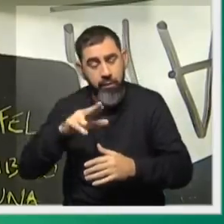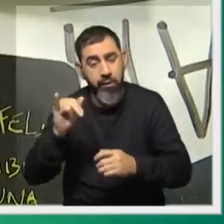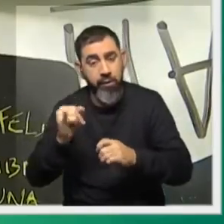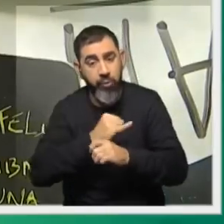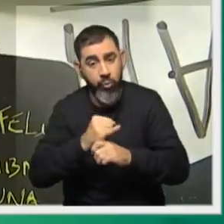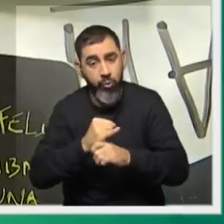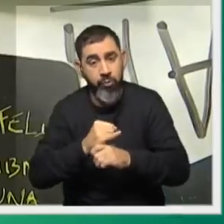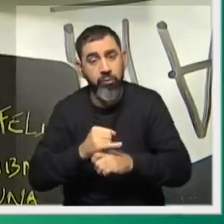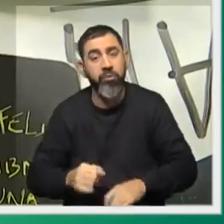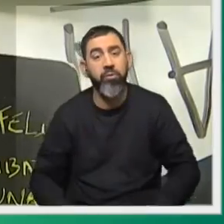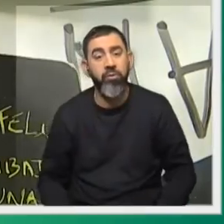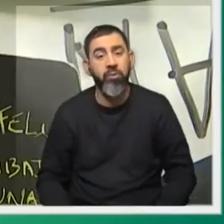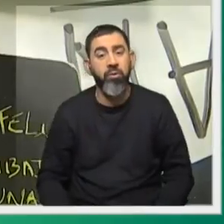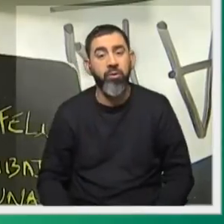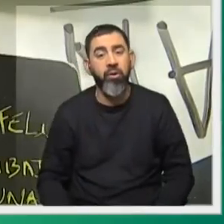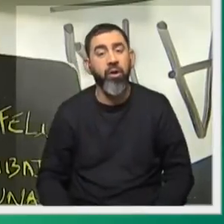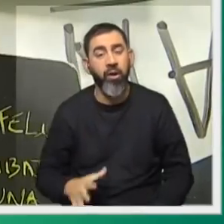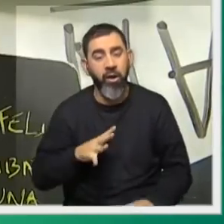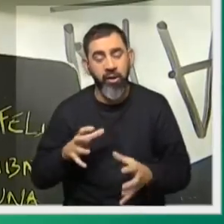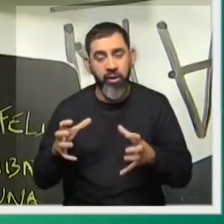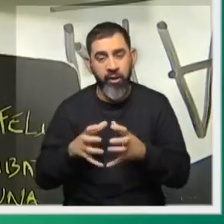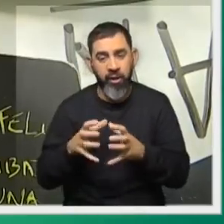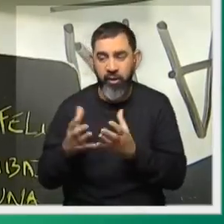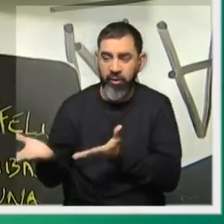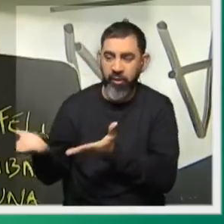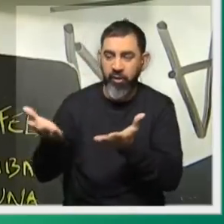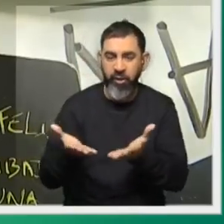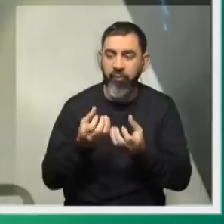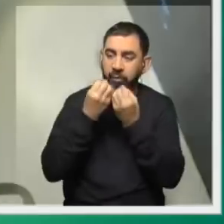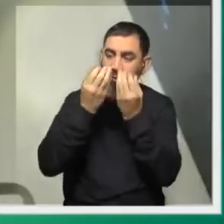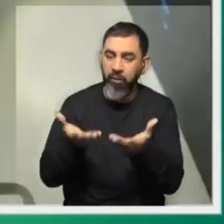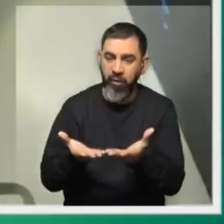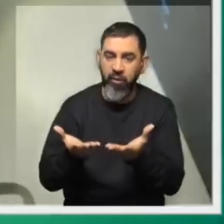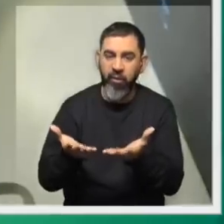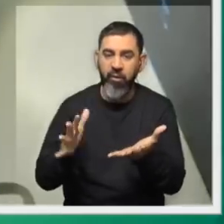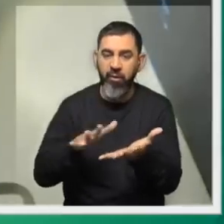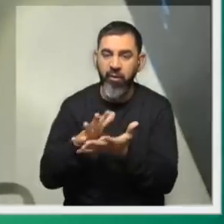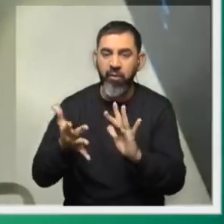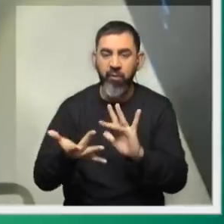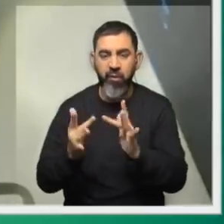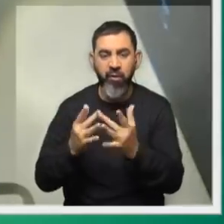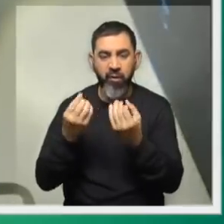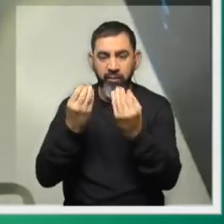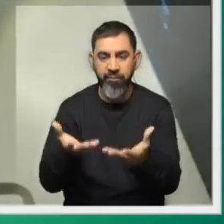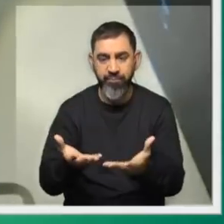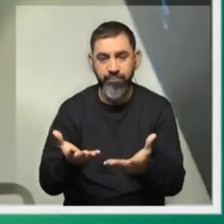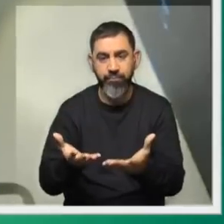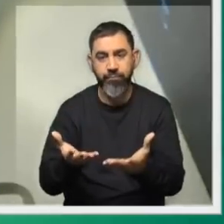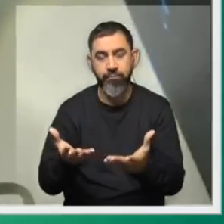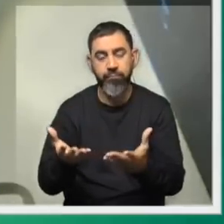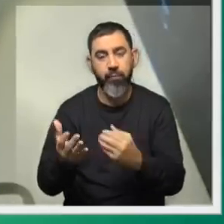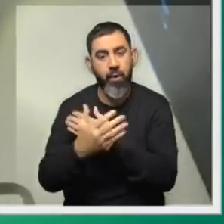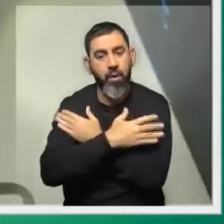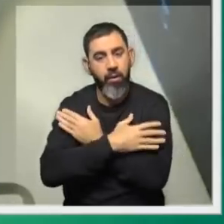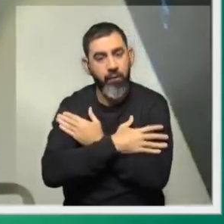allí lo que encuentran es primero un equipo que los recibe este hospital hospitalariamente decir que los recibe que los alberga que los que los